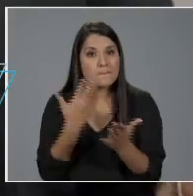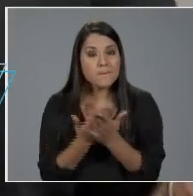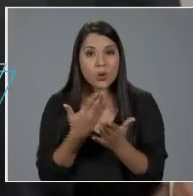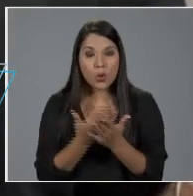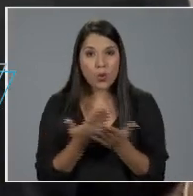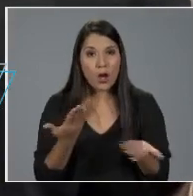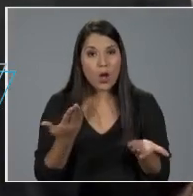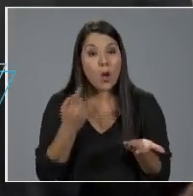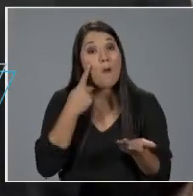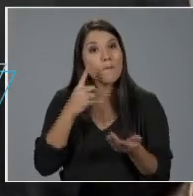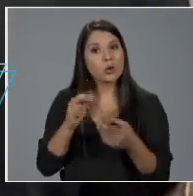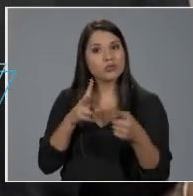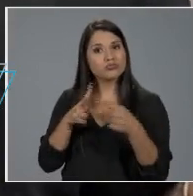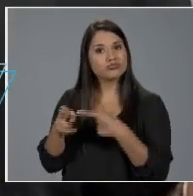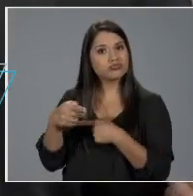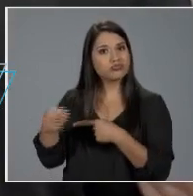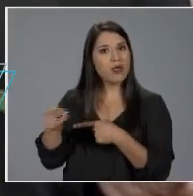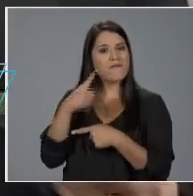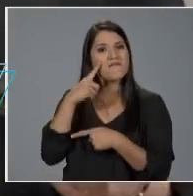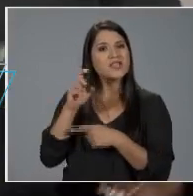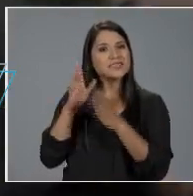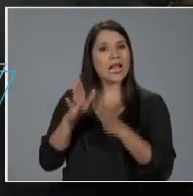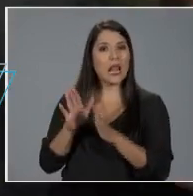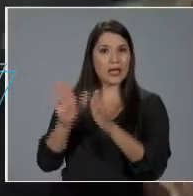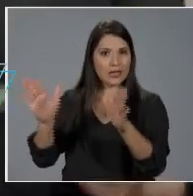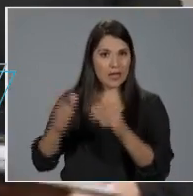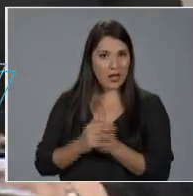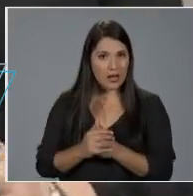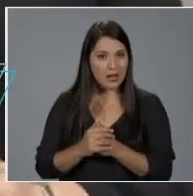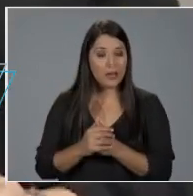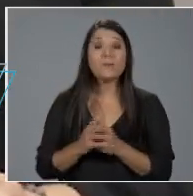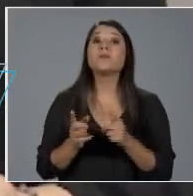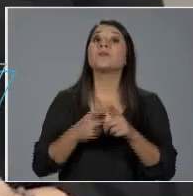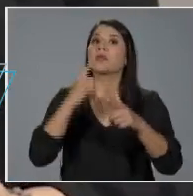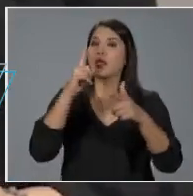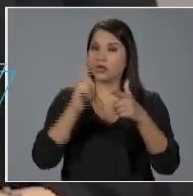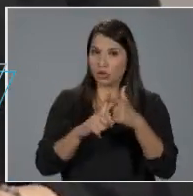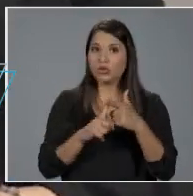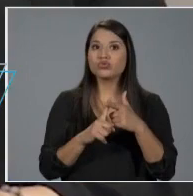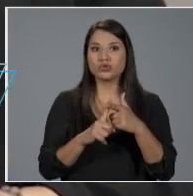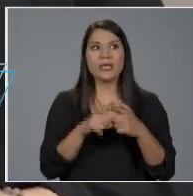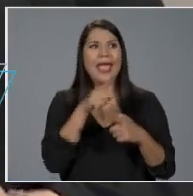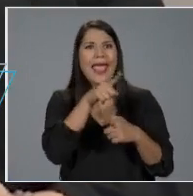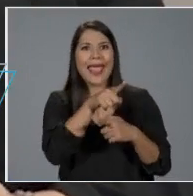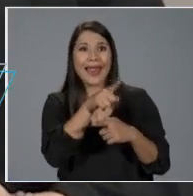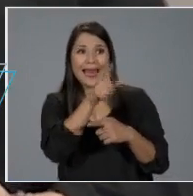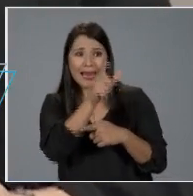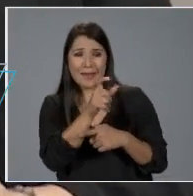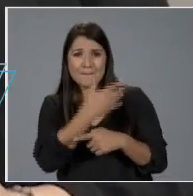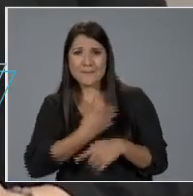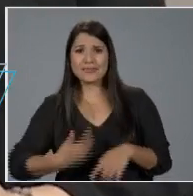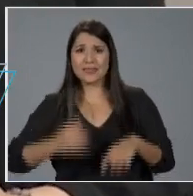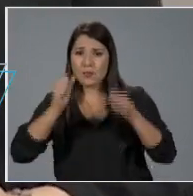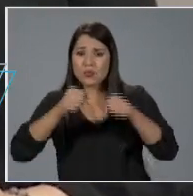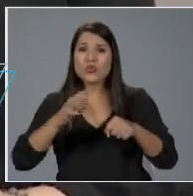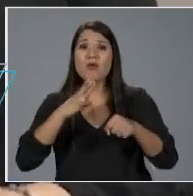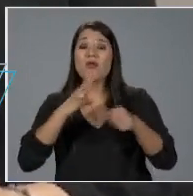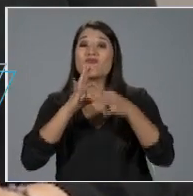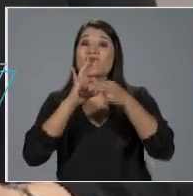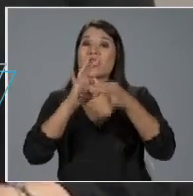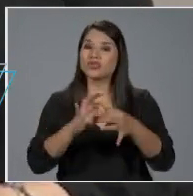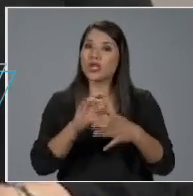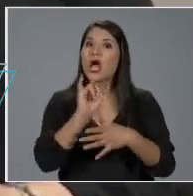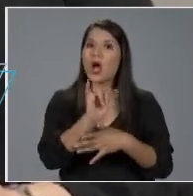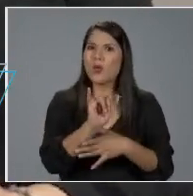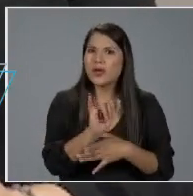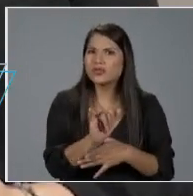algo se destituye al fiscal general, ¿verdad? Entonces, obviamente, él pudo haber hecho alusión a esto con todo el anuncio